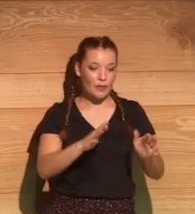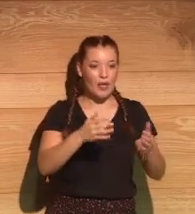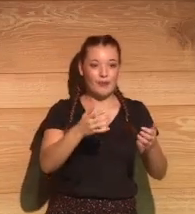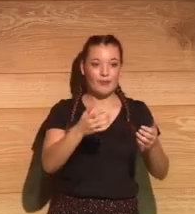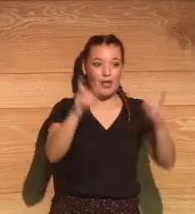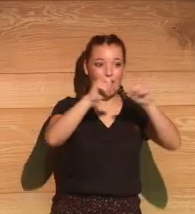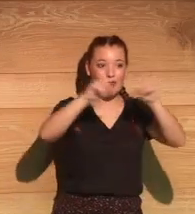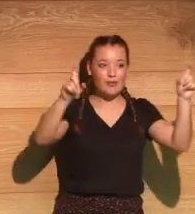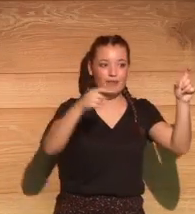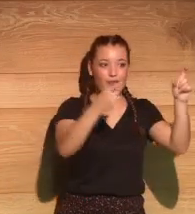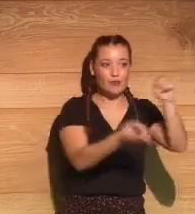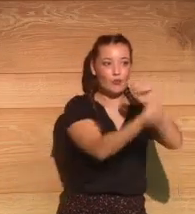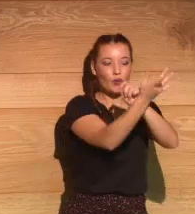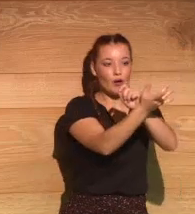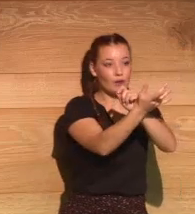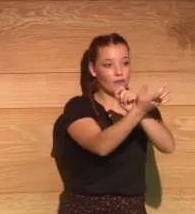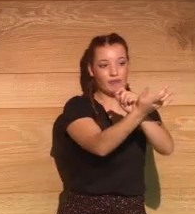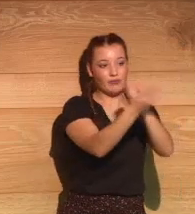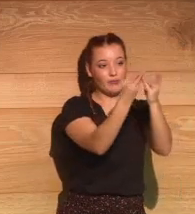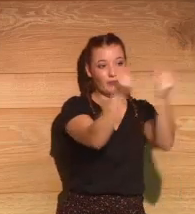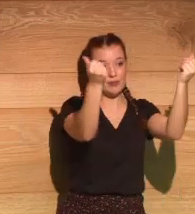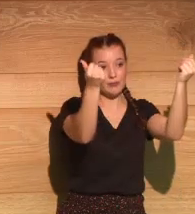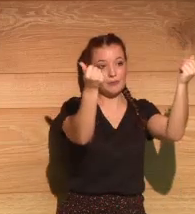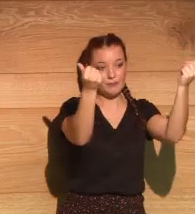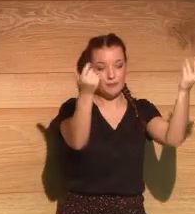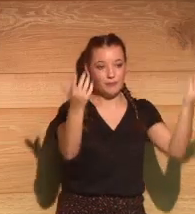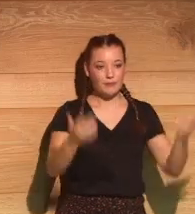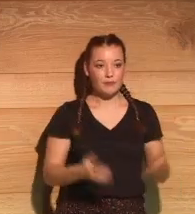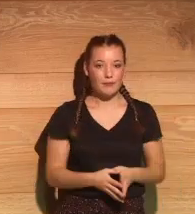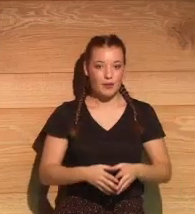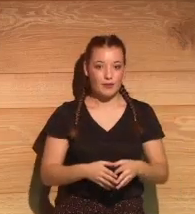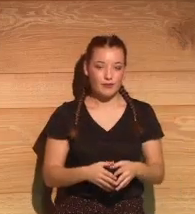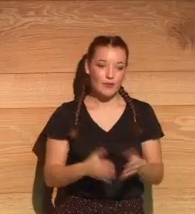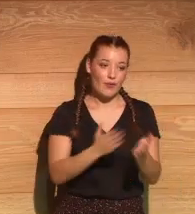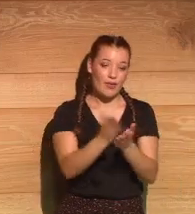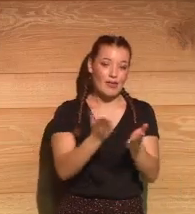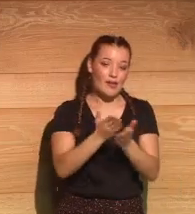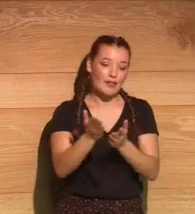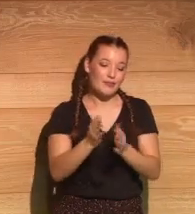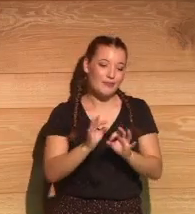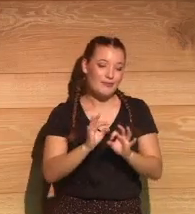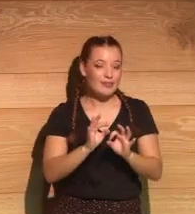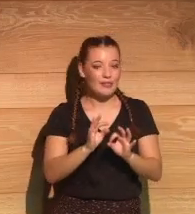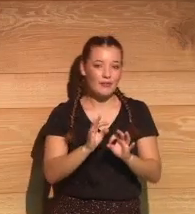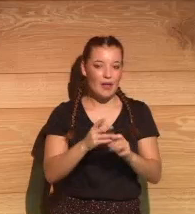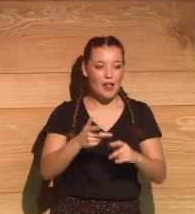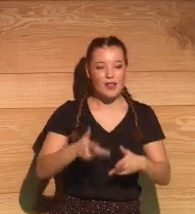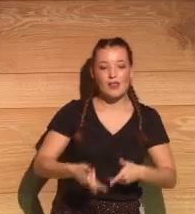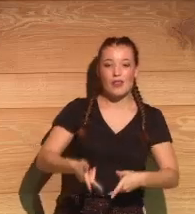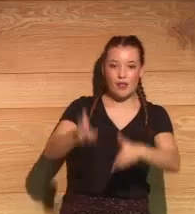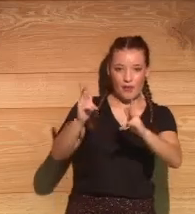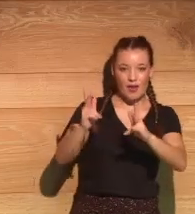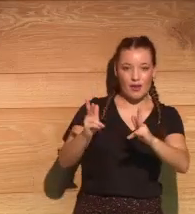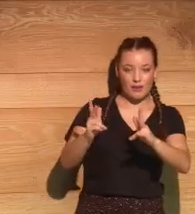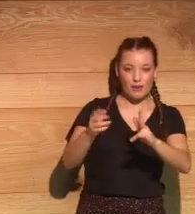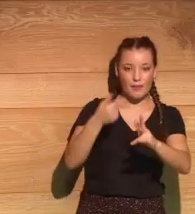pues se fue al garete, ¿no? Entonces, esta es la gran, por hacer abogado al diablo, claro, ¿no? Esta es la gran carta un poco utópica de los liberales. Aunque parezca que el mundo se va a acabar y